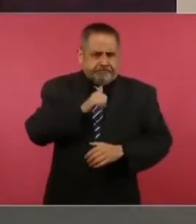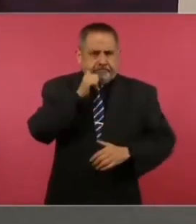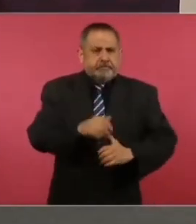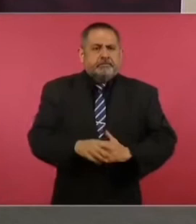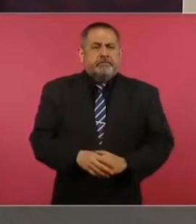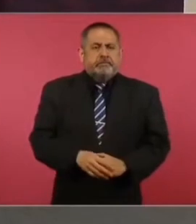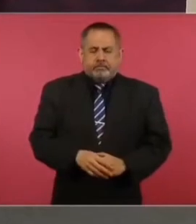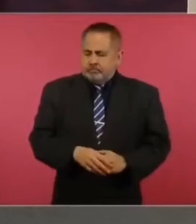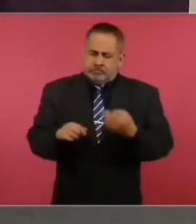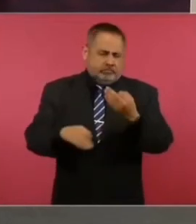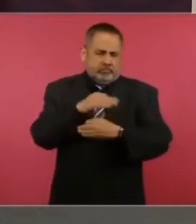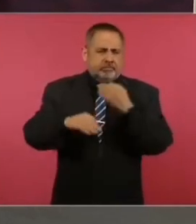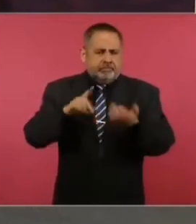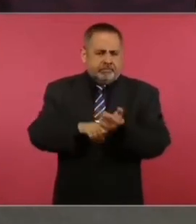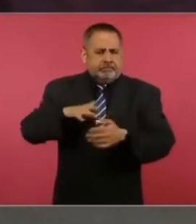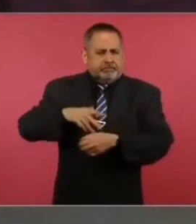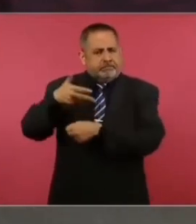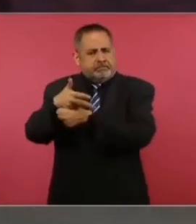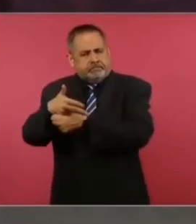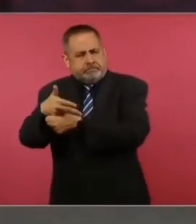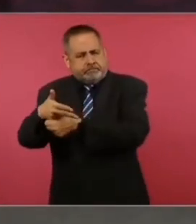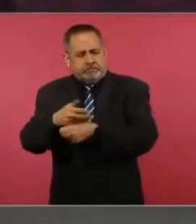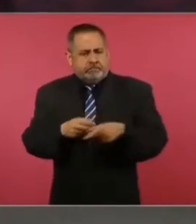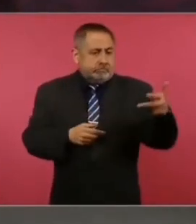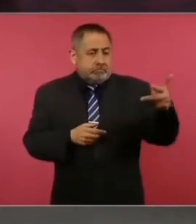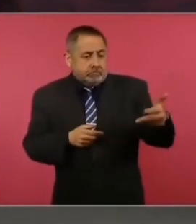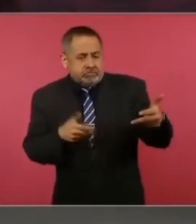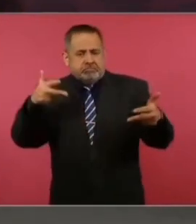Lo hacen todos, ¿no?